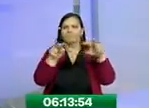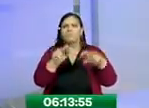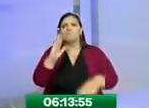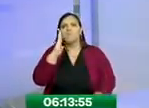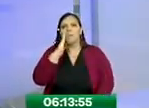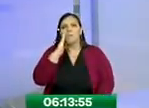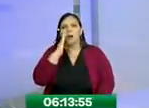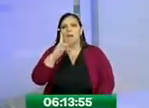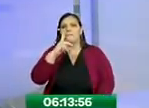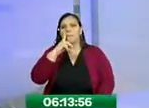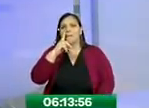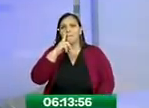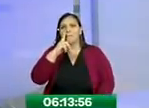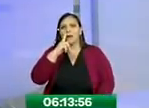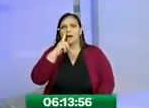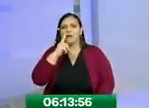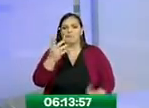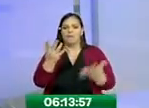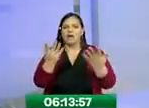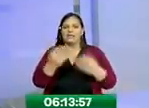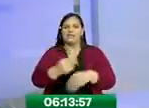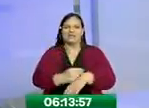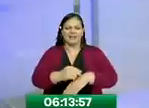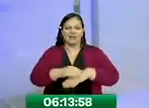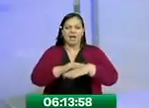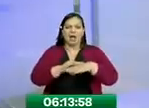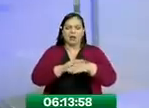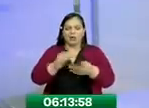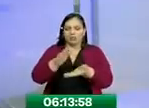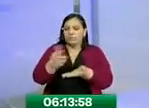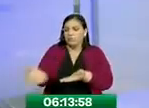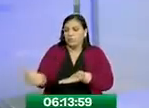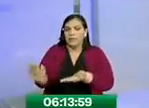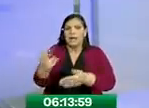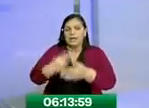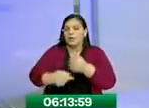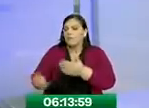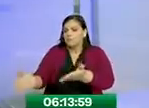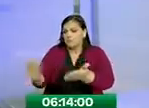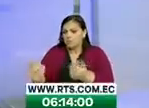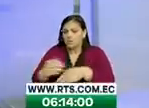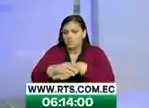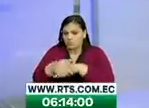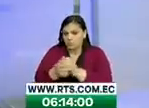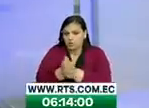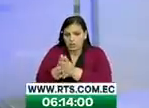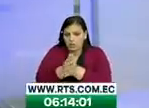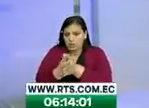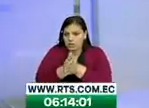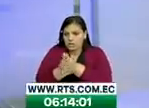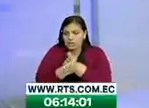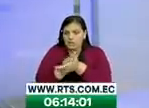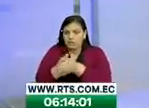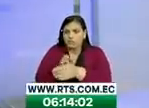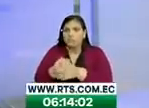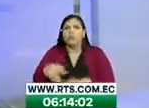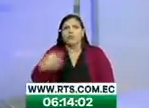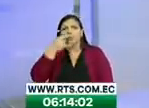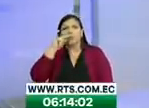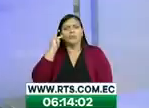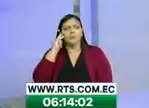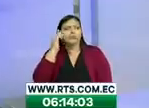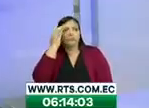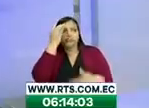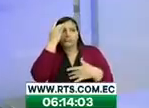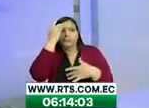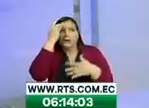mamita, alcohol, gel, ¿no? Transmitirle eso a nuestros niños también, porque muchos niños también están preocupados, están alarmados y se encuentran